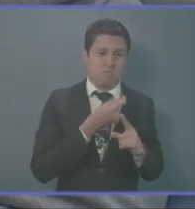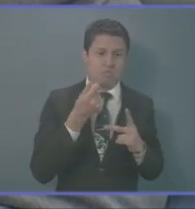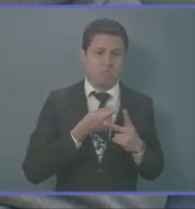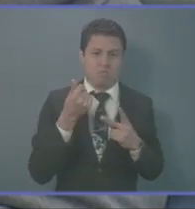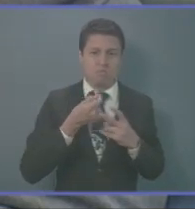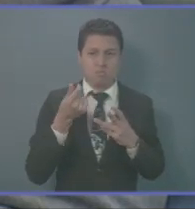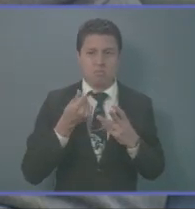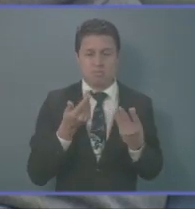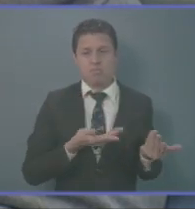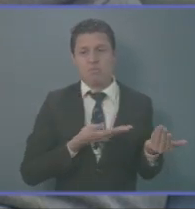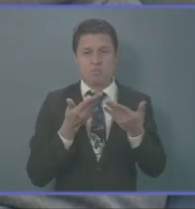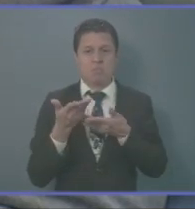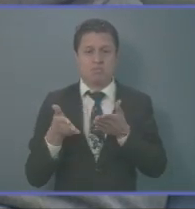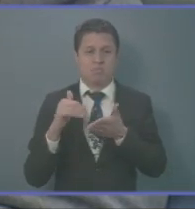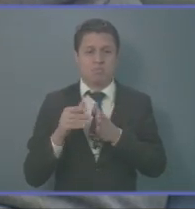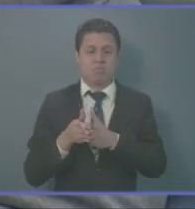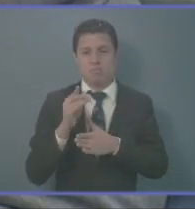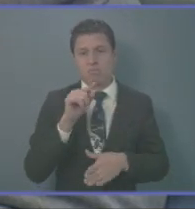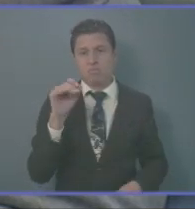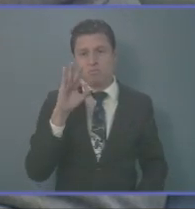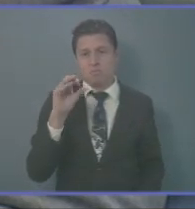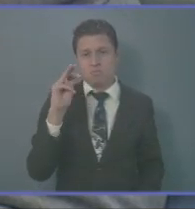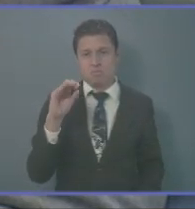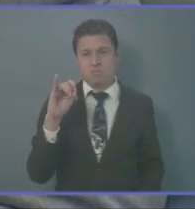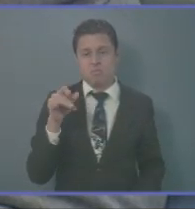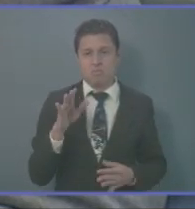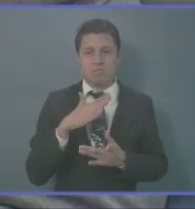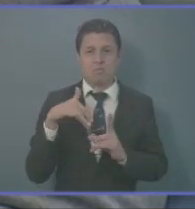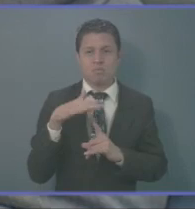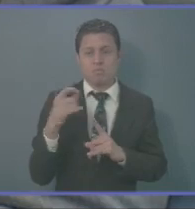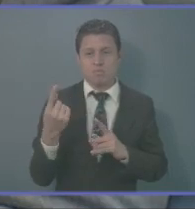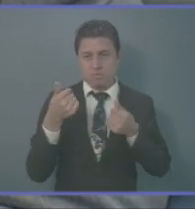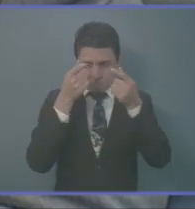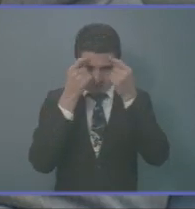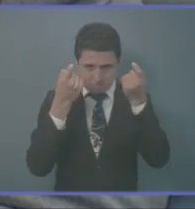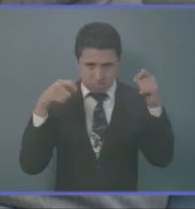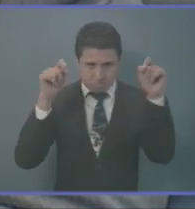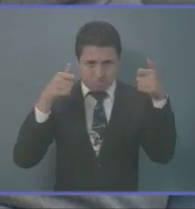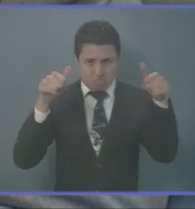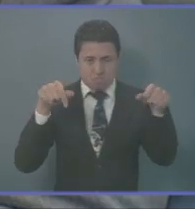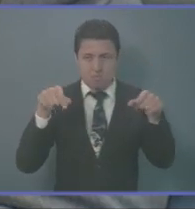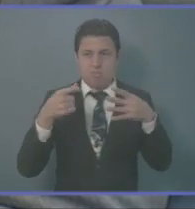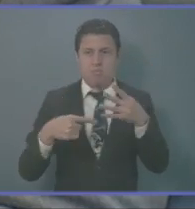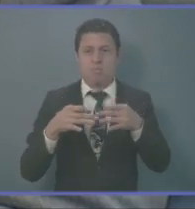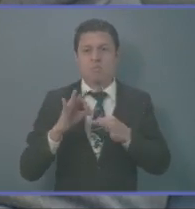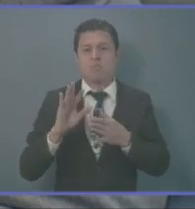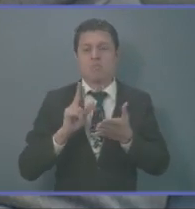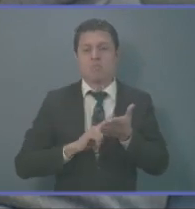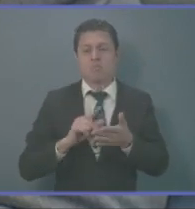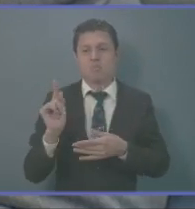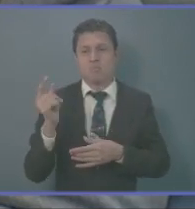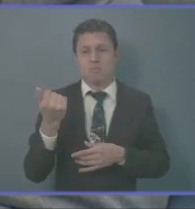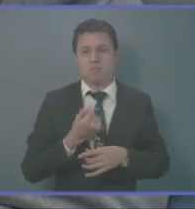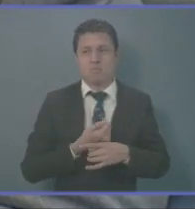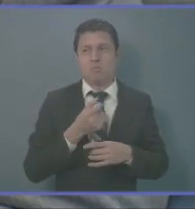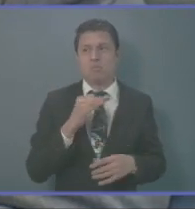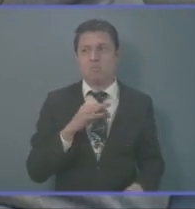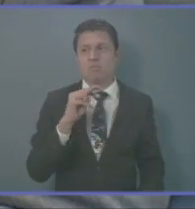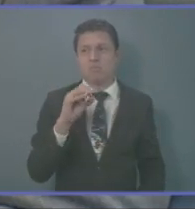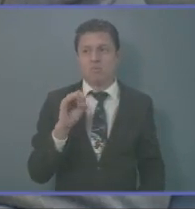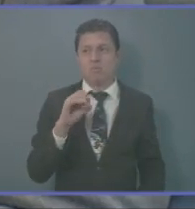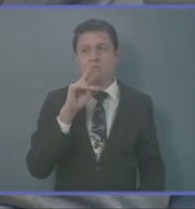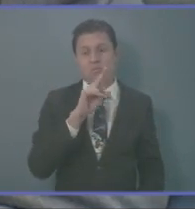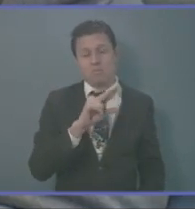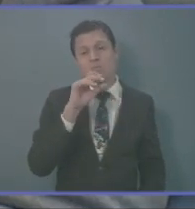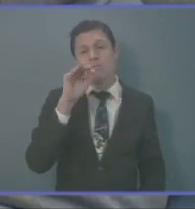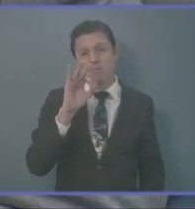Fondo Monetario Internacional conforme a las condiciones establecidas bajo el instrumento de financiamiento rápido